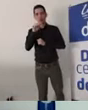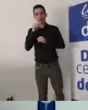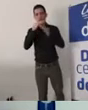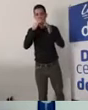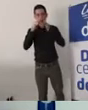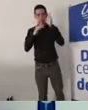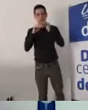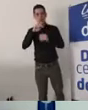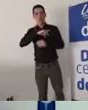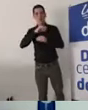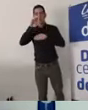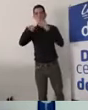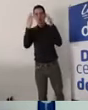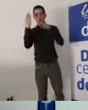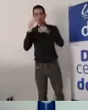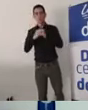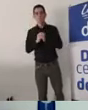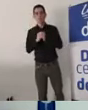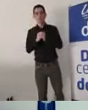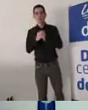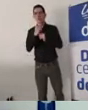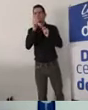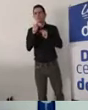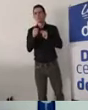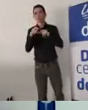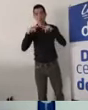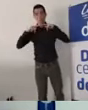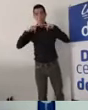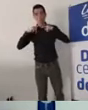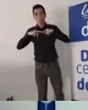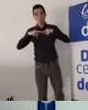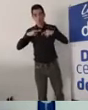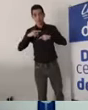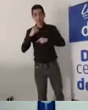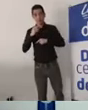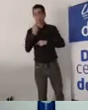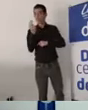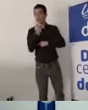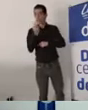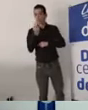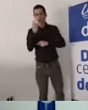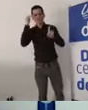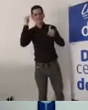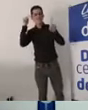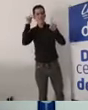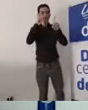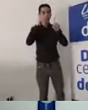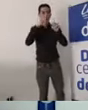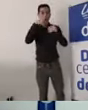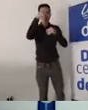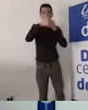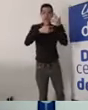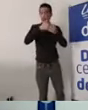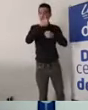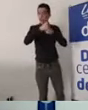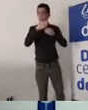que la ciudadanía escogiera las prioridades para los próximos 15 años. Y 15.000 jóvenes participaron en